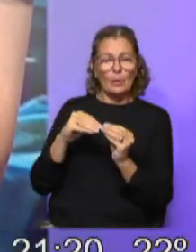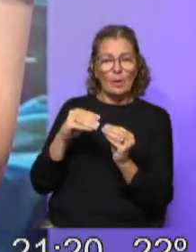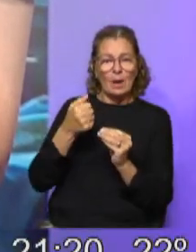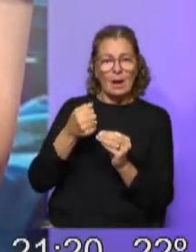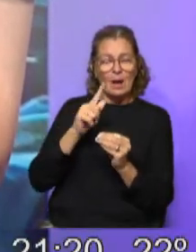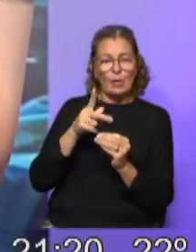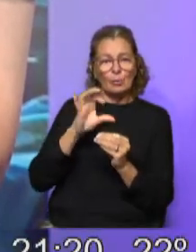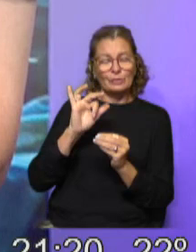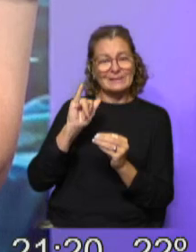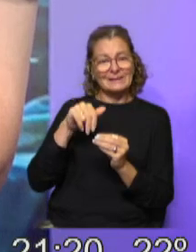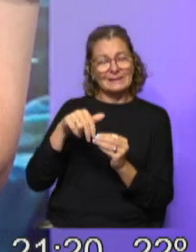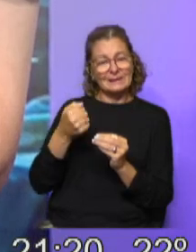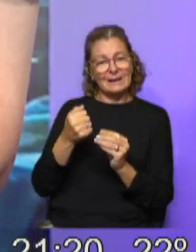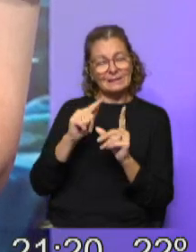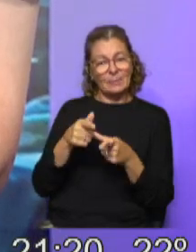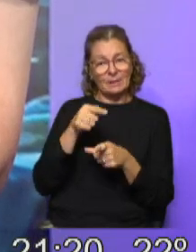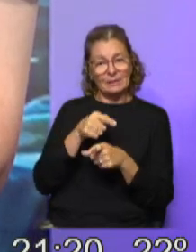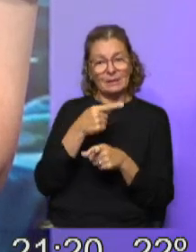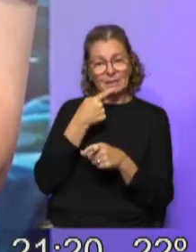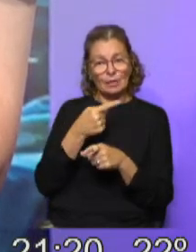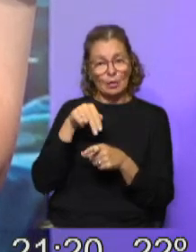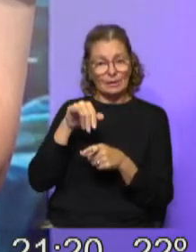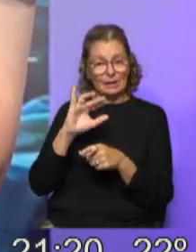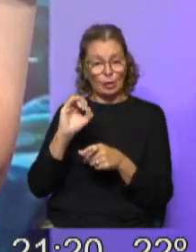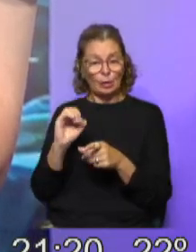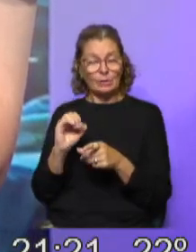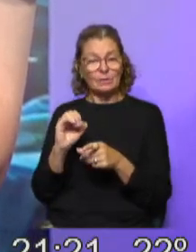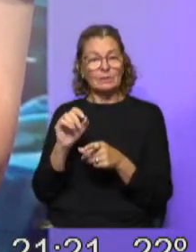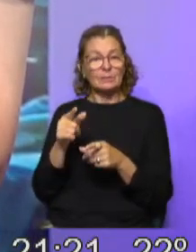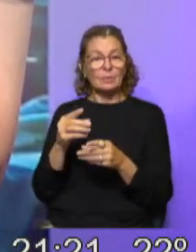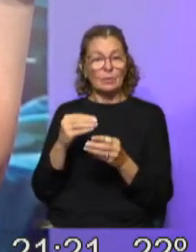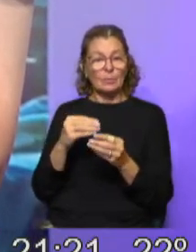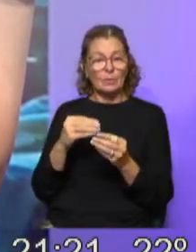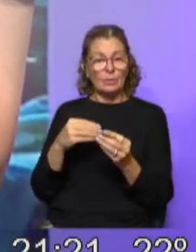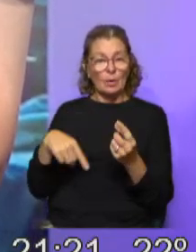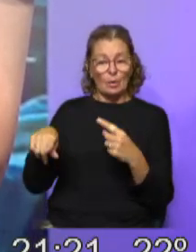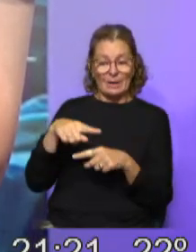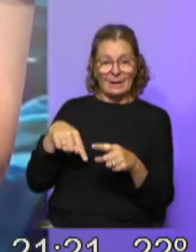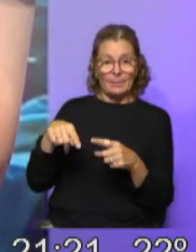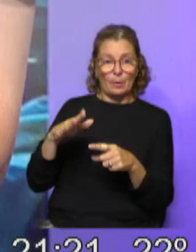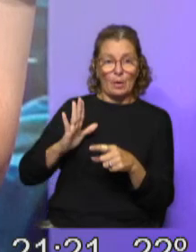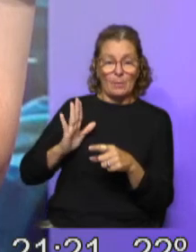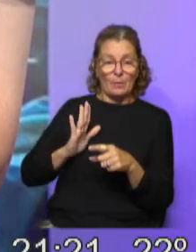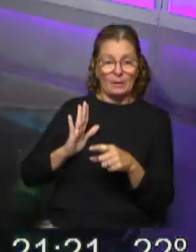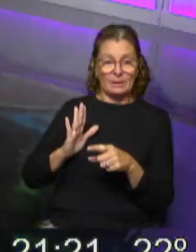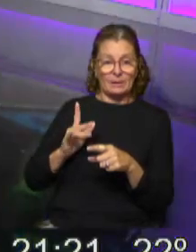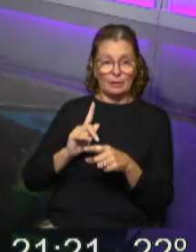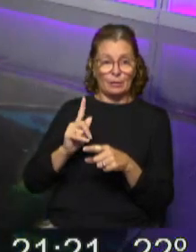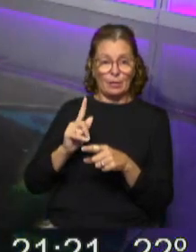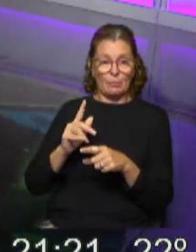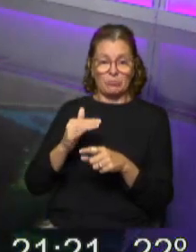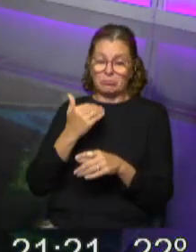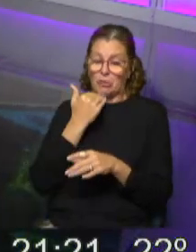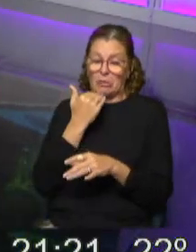Agustina Mandacen, también por recomendación de Nico. Así que se armó como un equipo femenino, que no estaba previsto